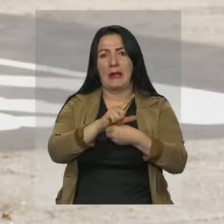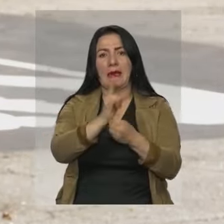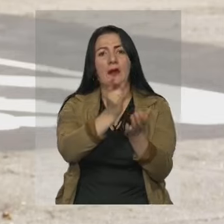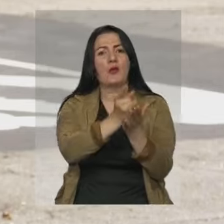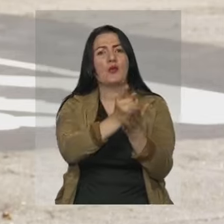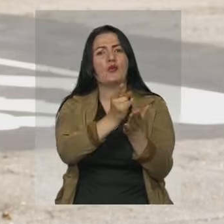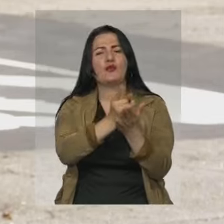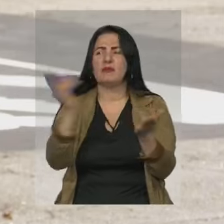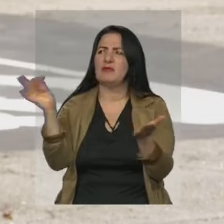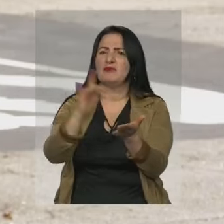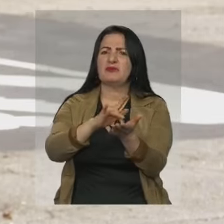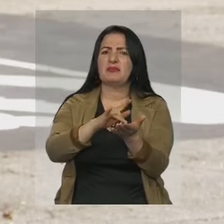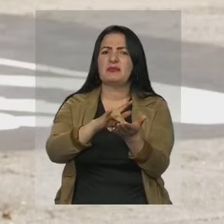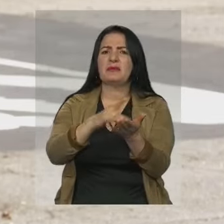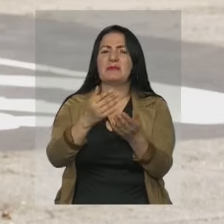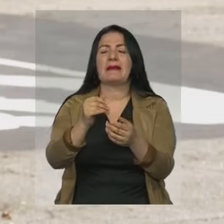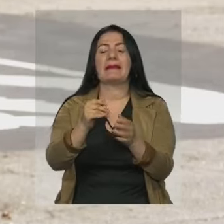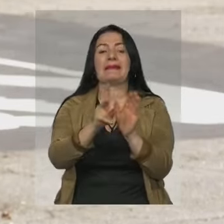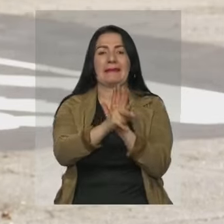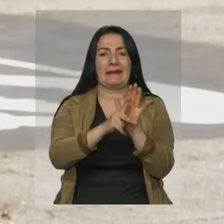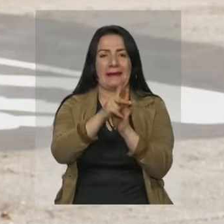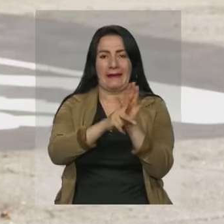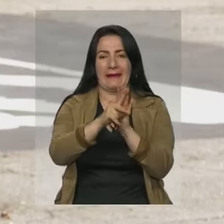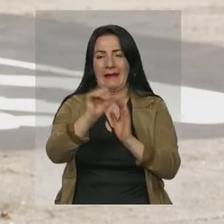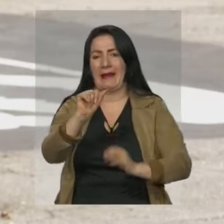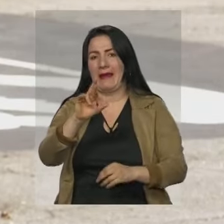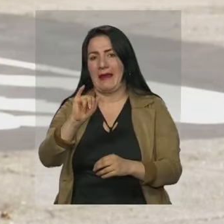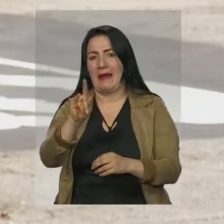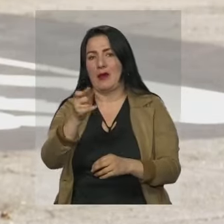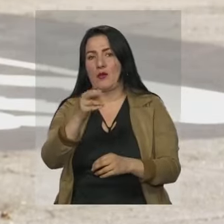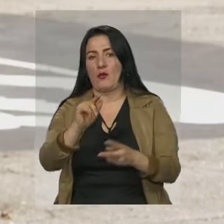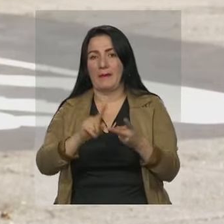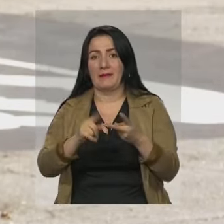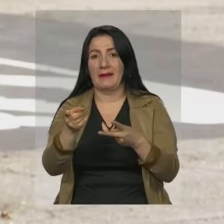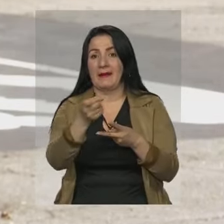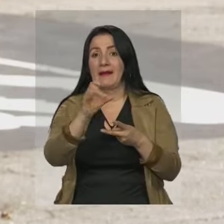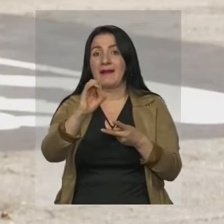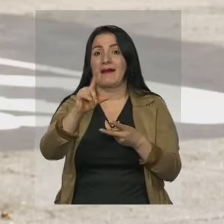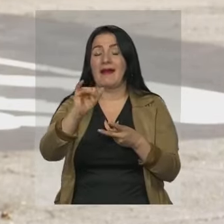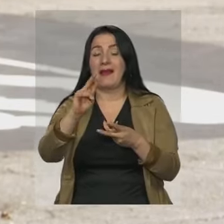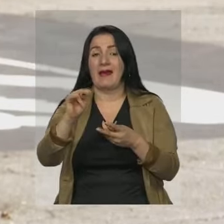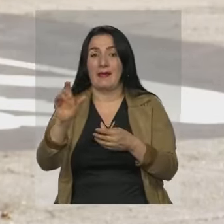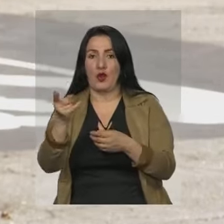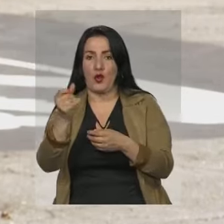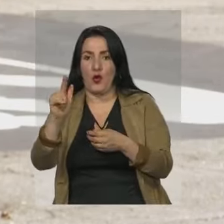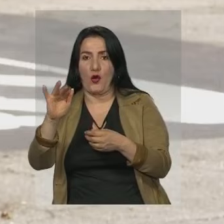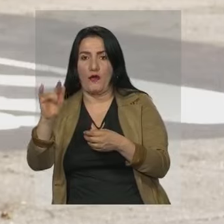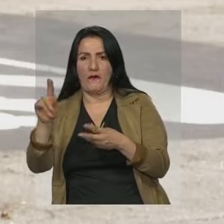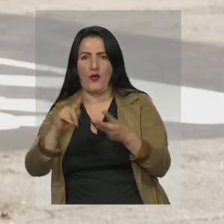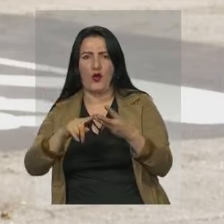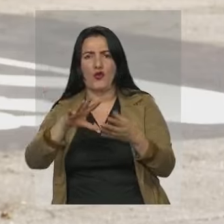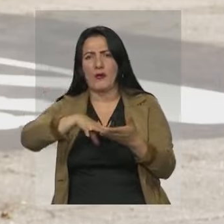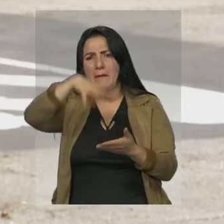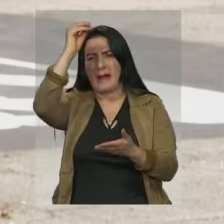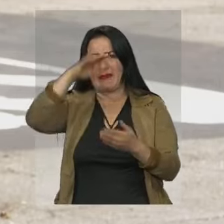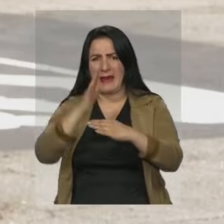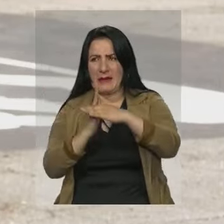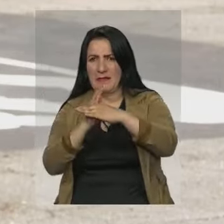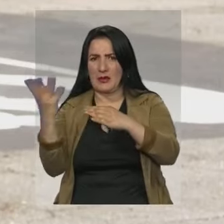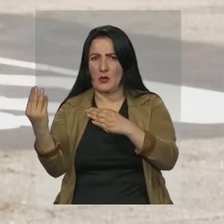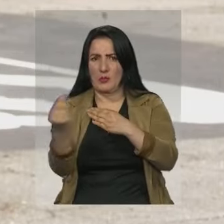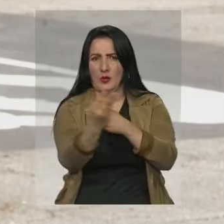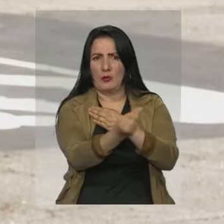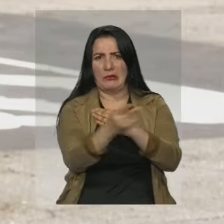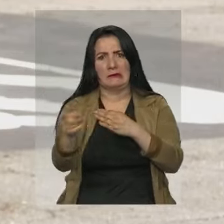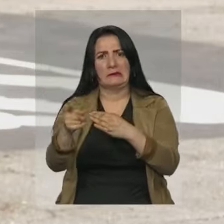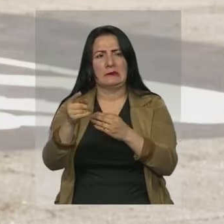hay presencia del Tren de Aragua, el Clan del Golfo y también del Frente 33 del Magdalena Medio. Además, ¿por qué es tan